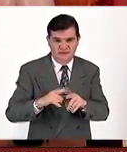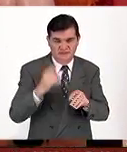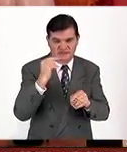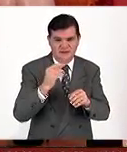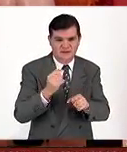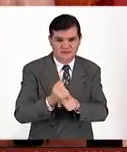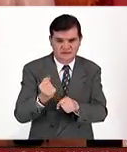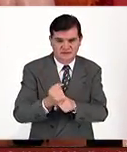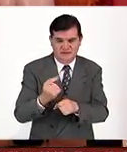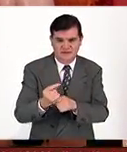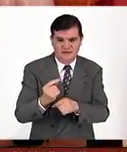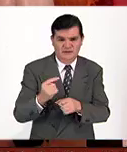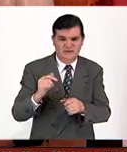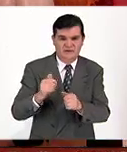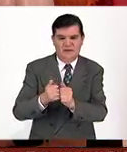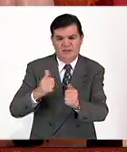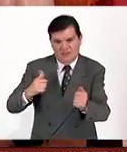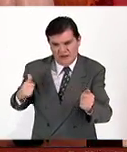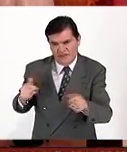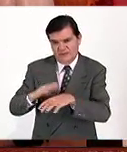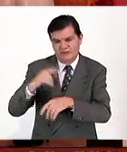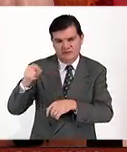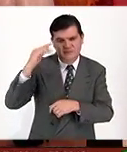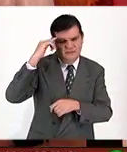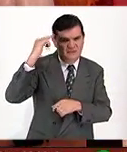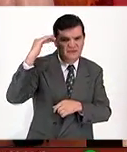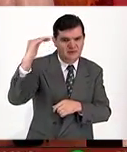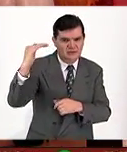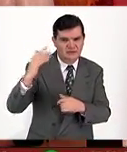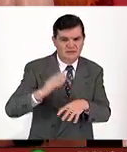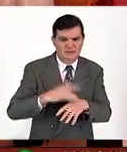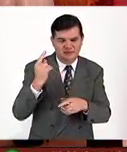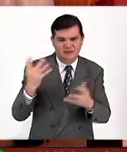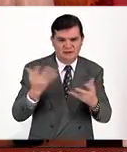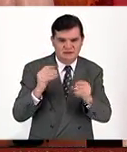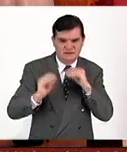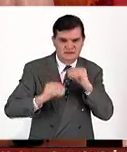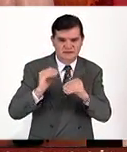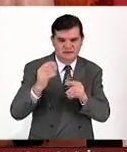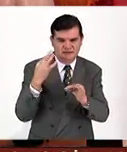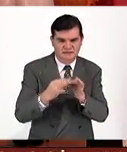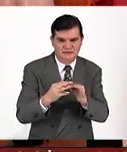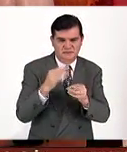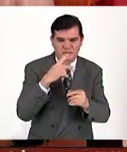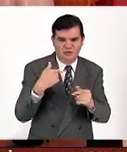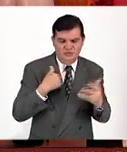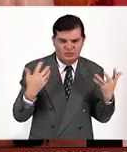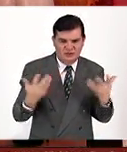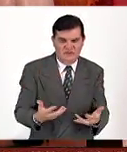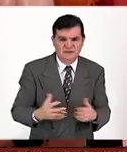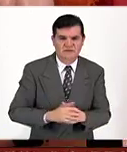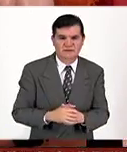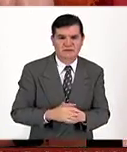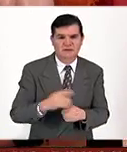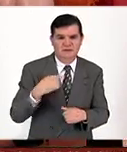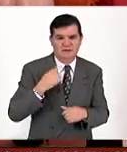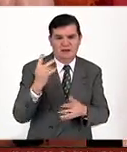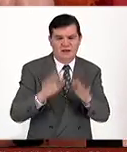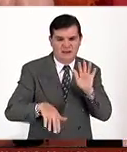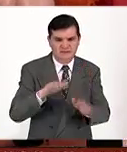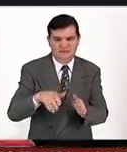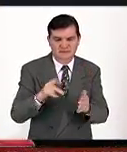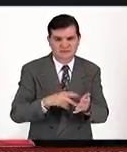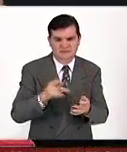maltrato. Es retrasar su proceso de maduración natural. Para lo que ya estaba listo, mejor se lo hago yo. Y muchas